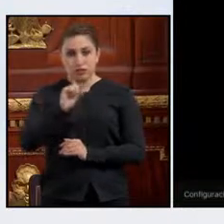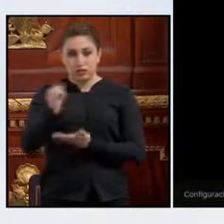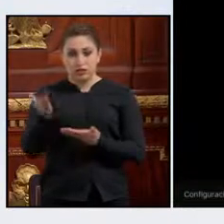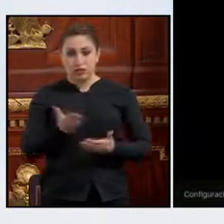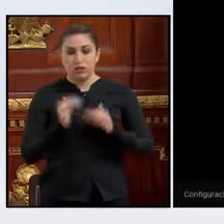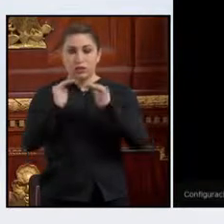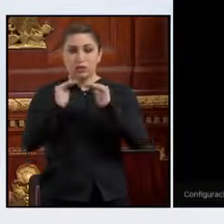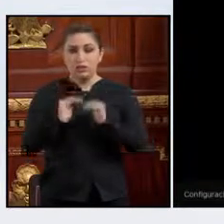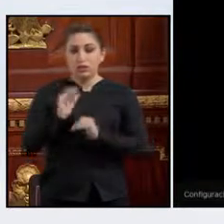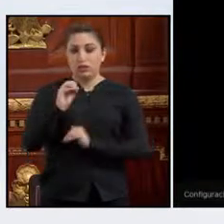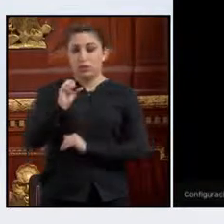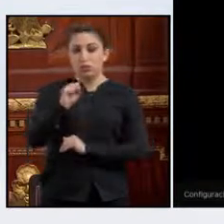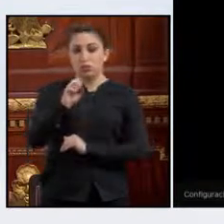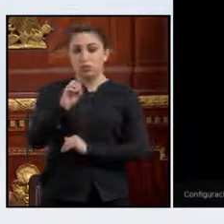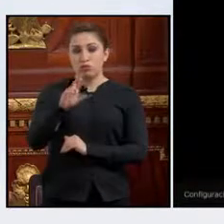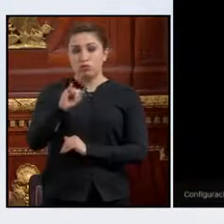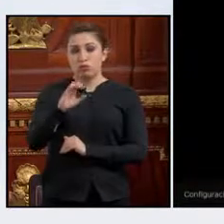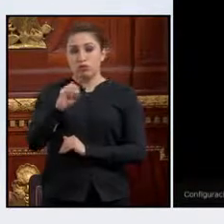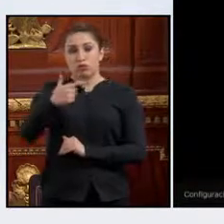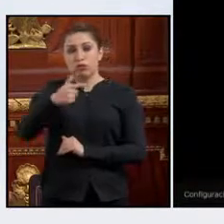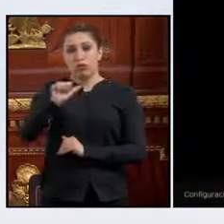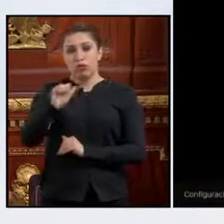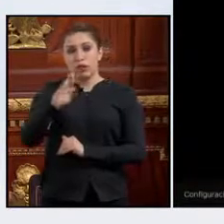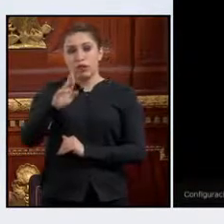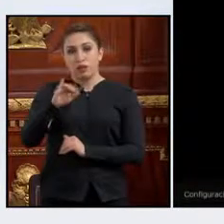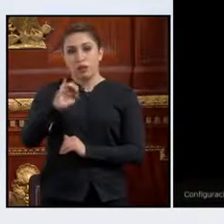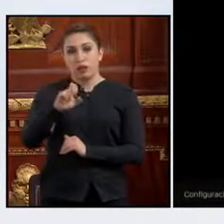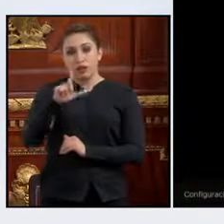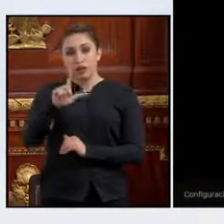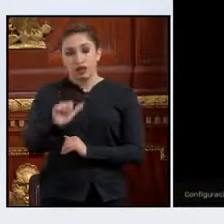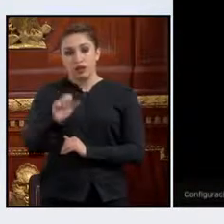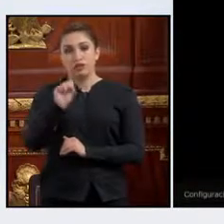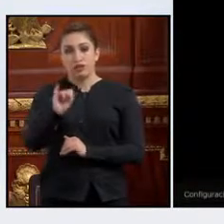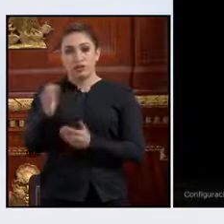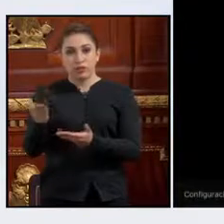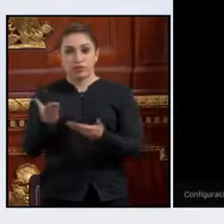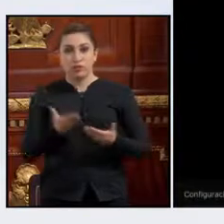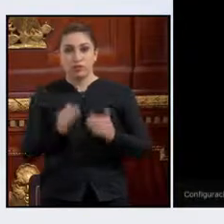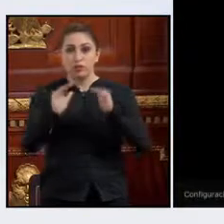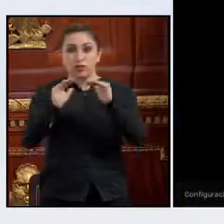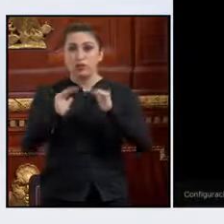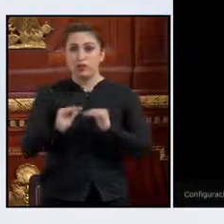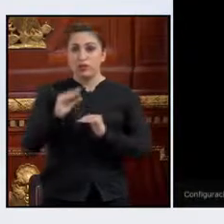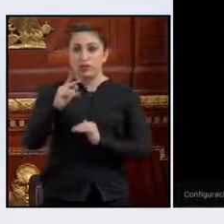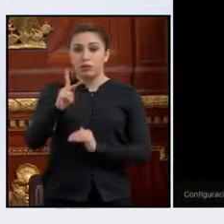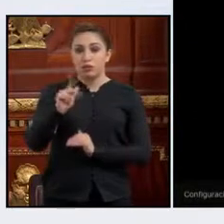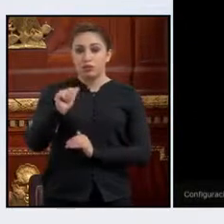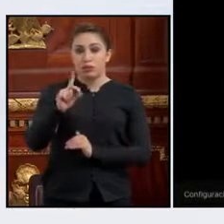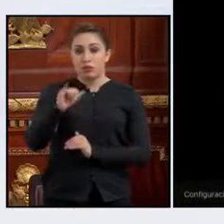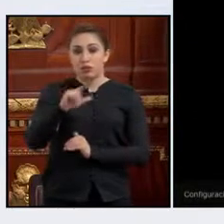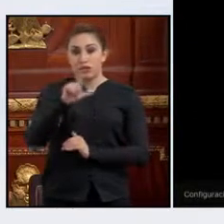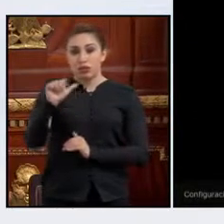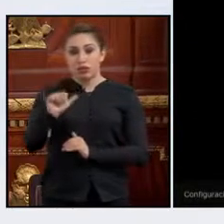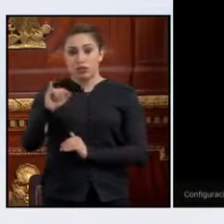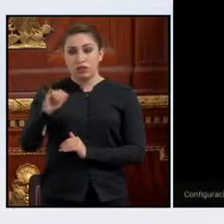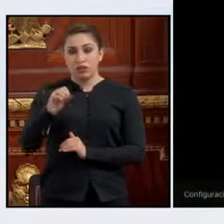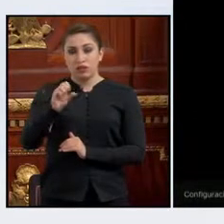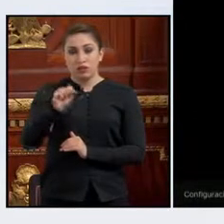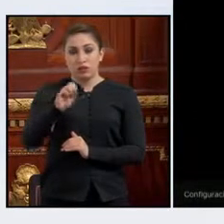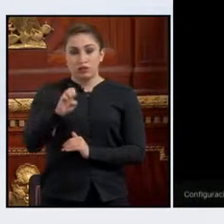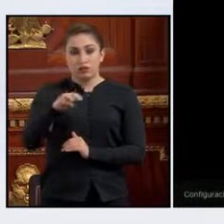Osorio Hernández Gabriela. Osorio Hernández Gabriela, presente. Padilla Sánchez José Martín.